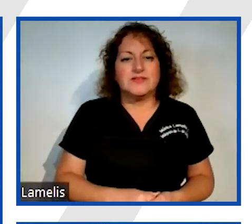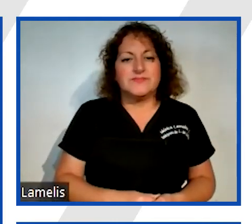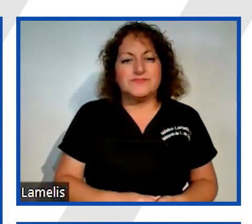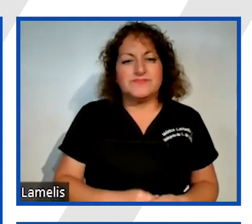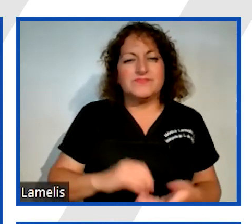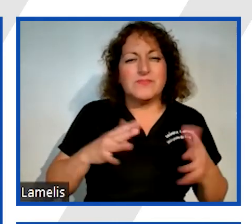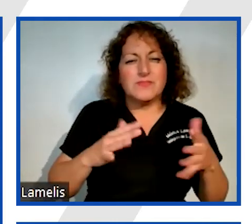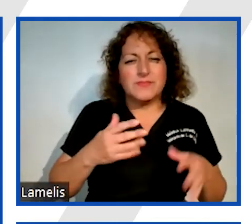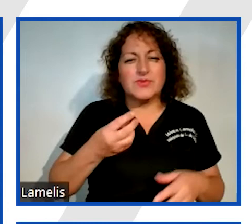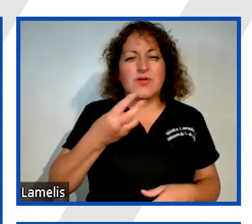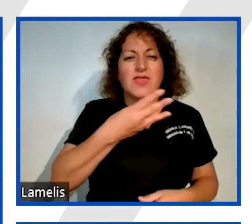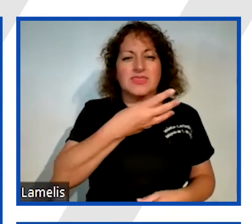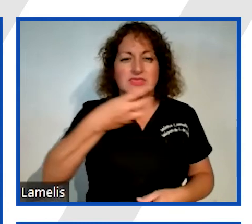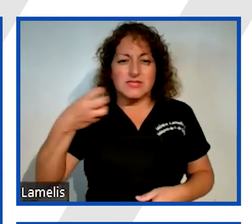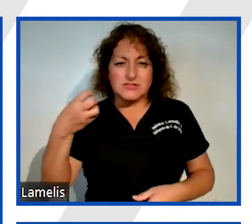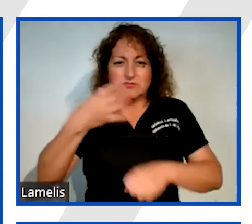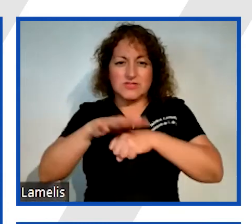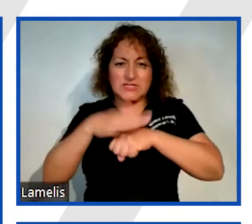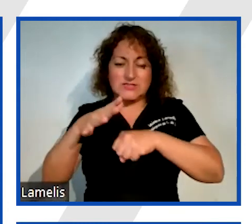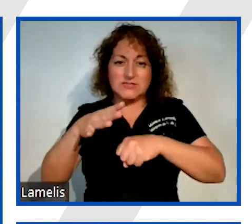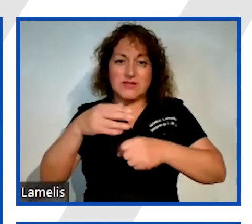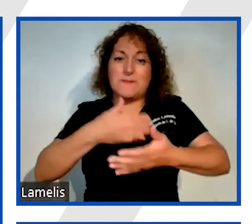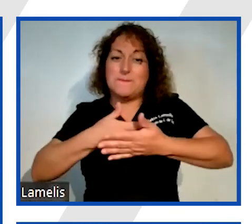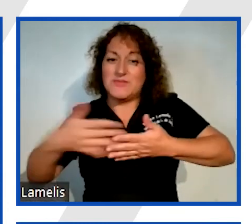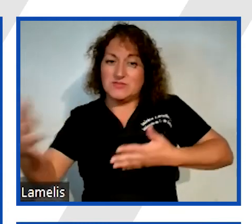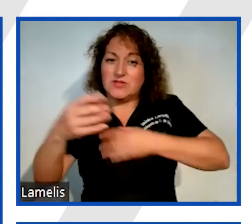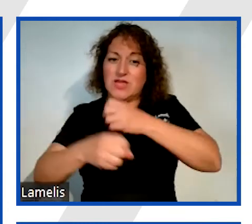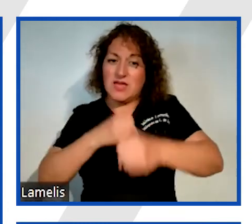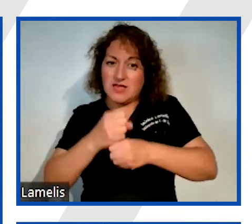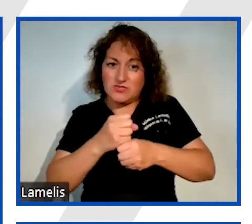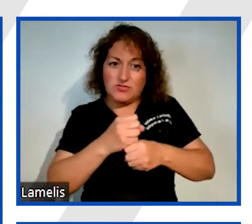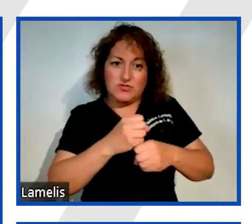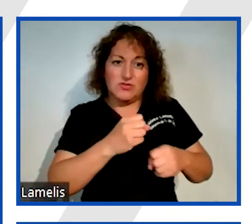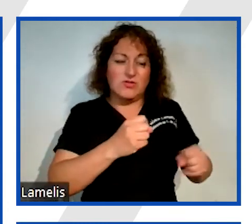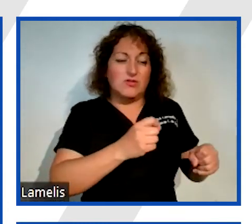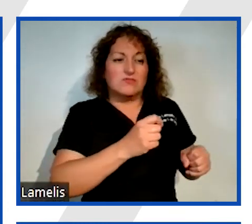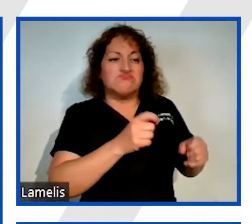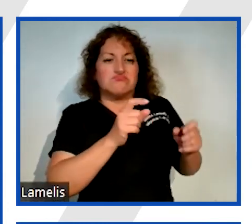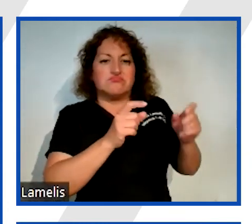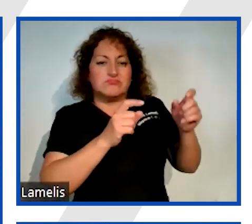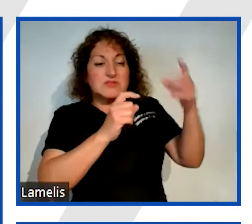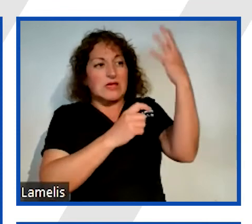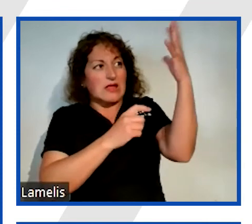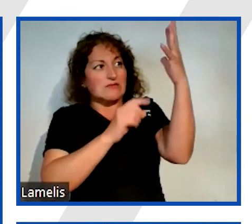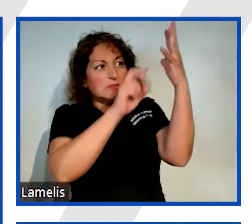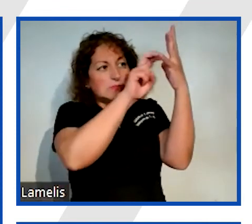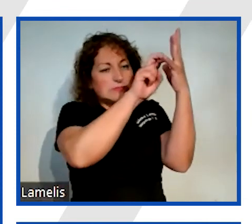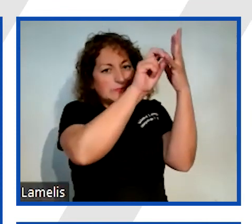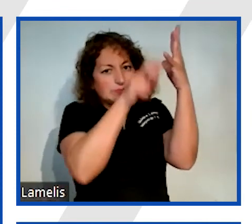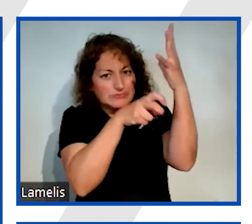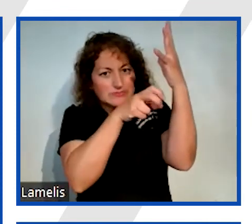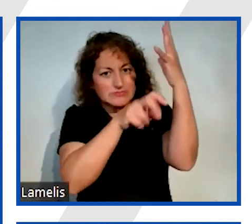3 115 millones de años nuestra especie salió de una de esas ramas del arbolito y tomándose en cuenta